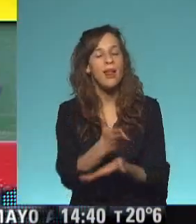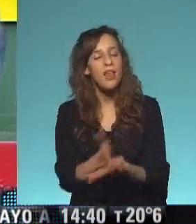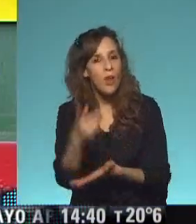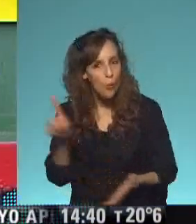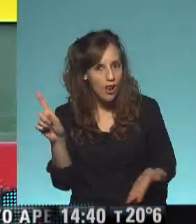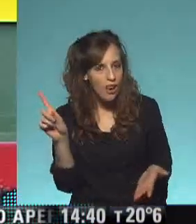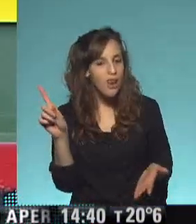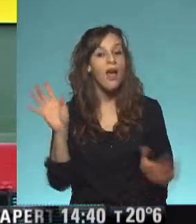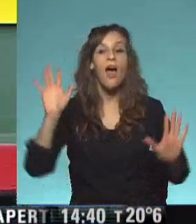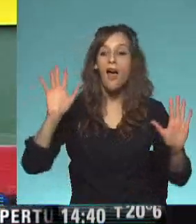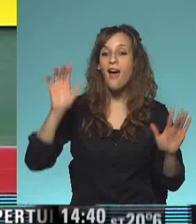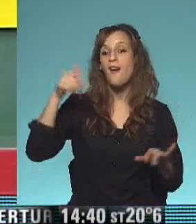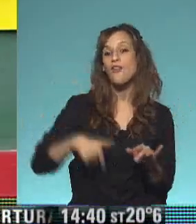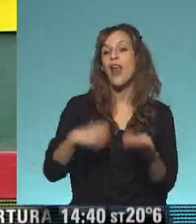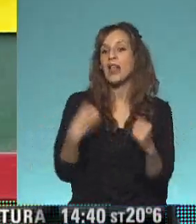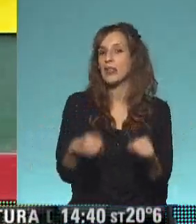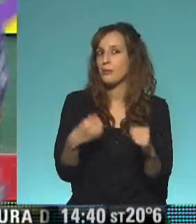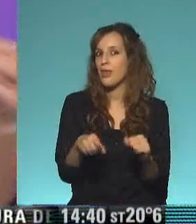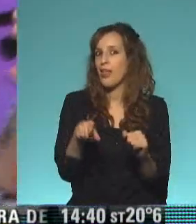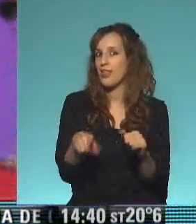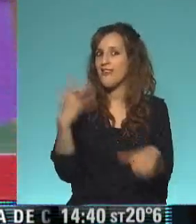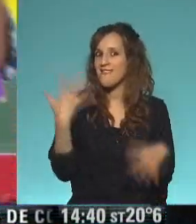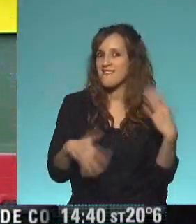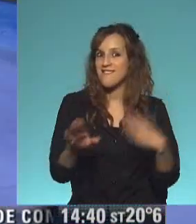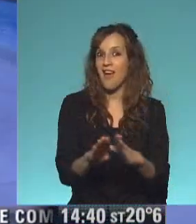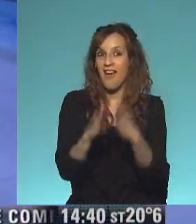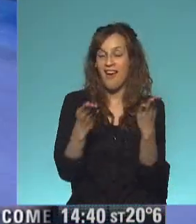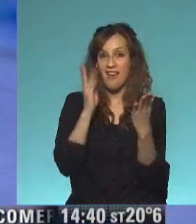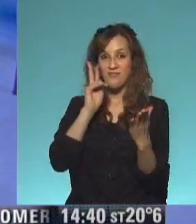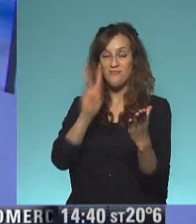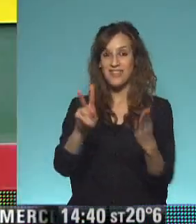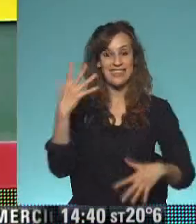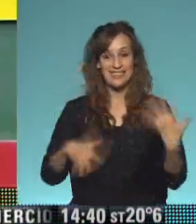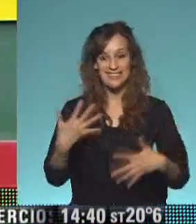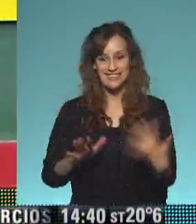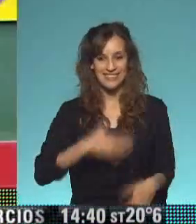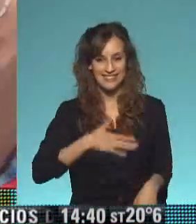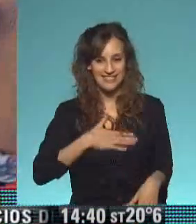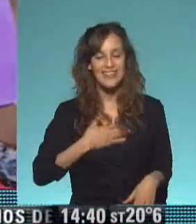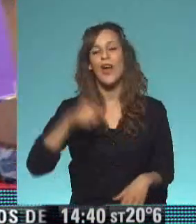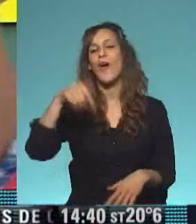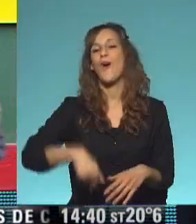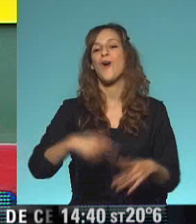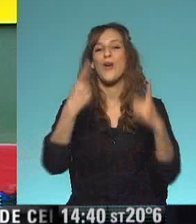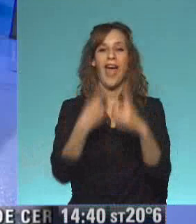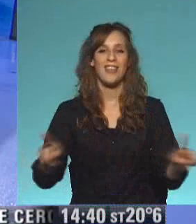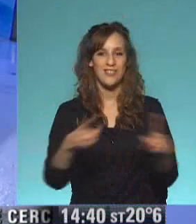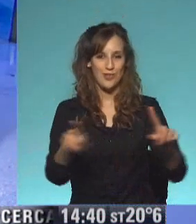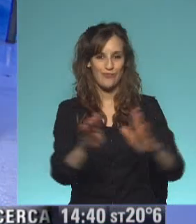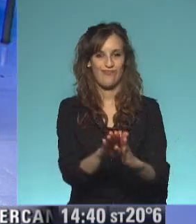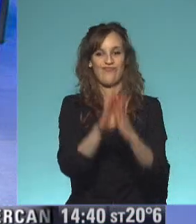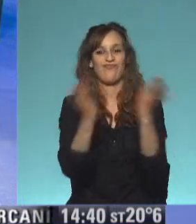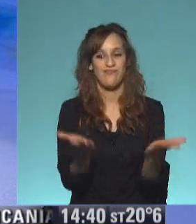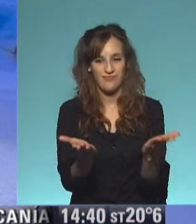veo esa carpeta que me produce emoción. ¡Miren quién volvió! Volvió nuestro cancionero. El